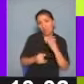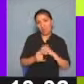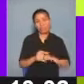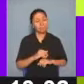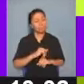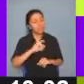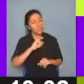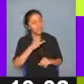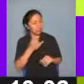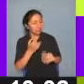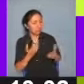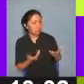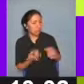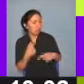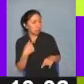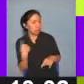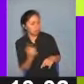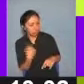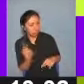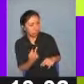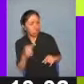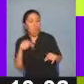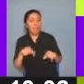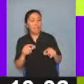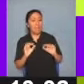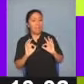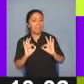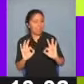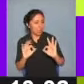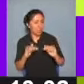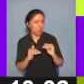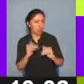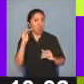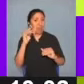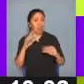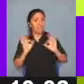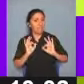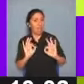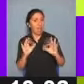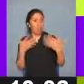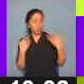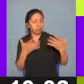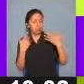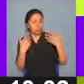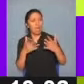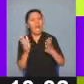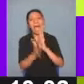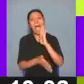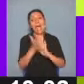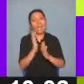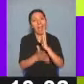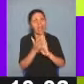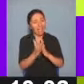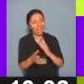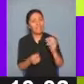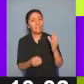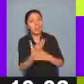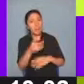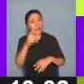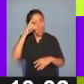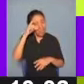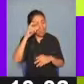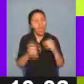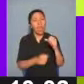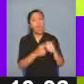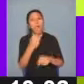nosotros en esta temporada de que es temporada alta para nosotros de verano se brindan guiados gratuitos a la mañana a las 10 de la mañana y a las